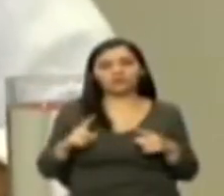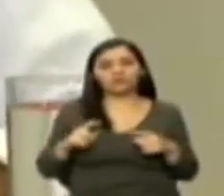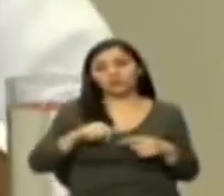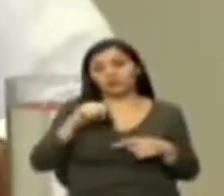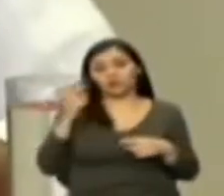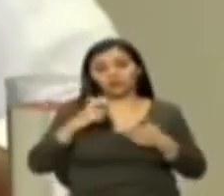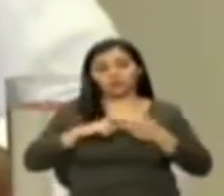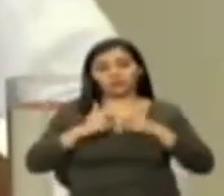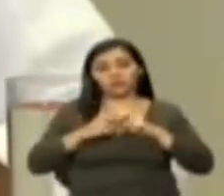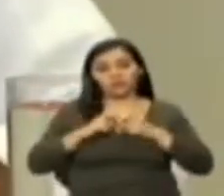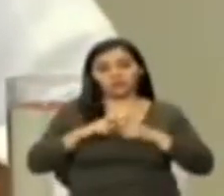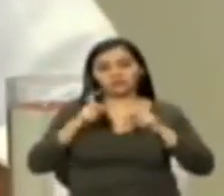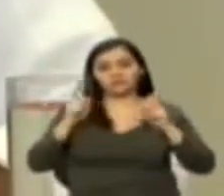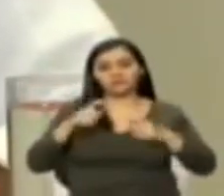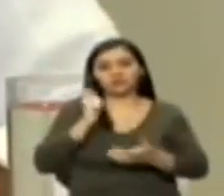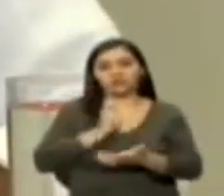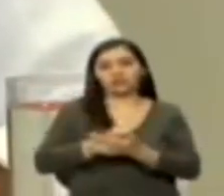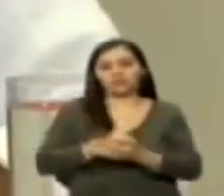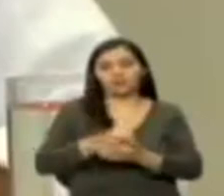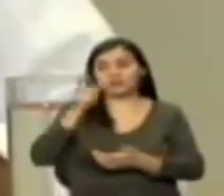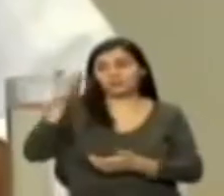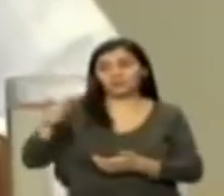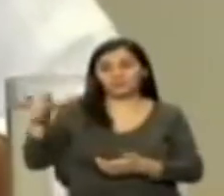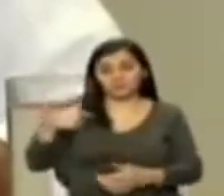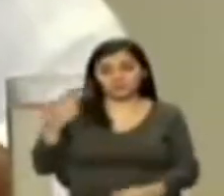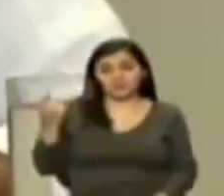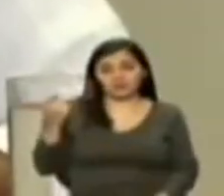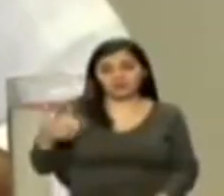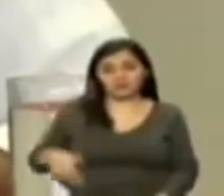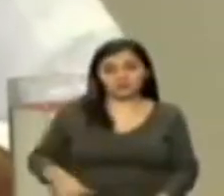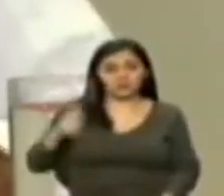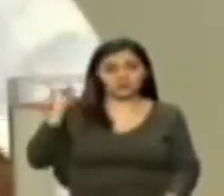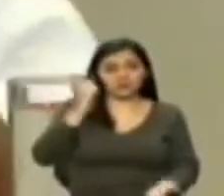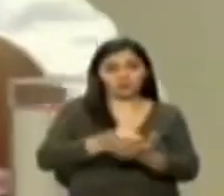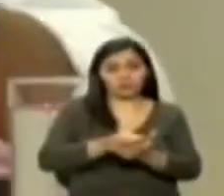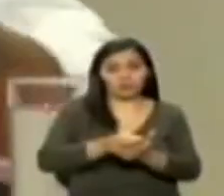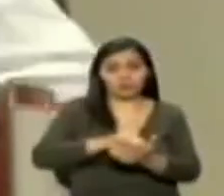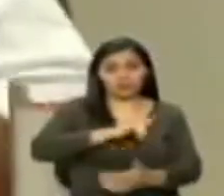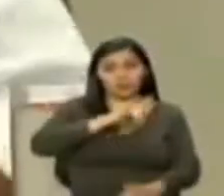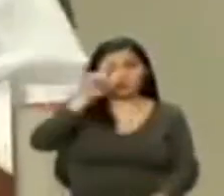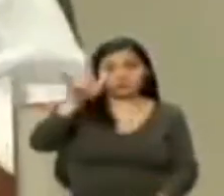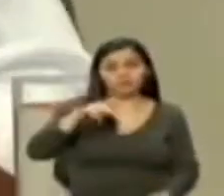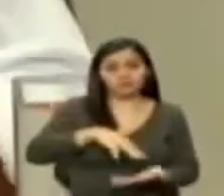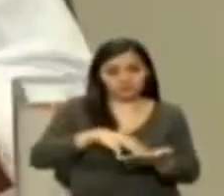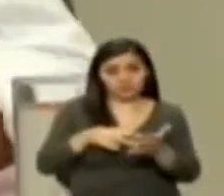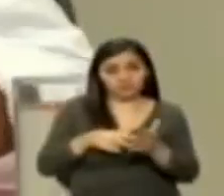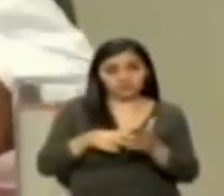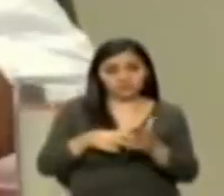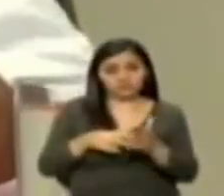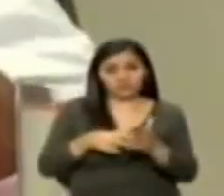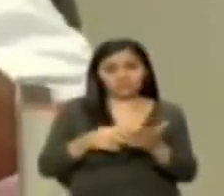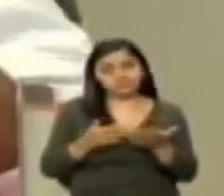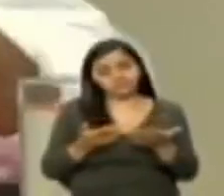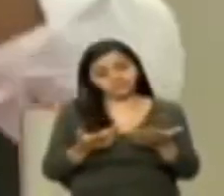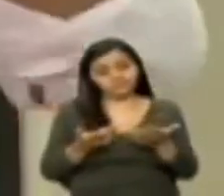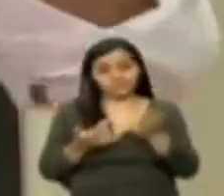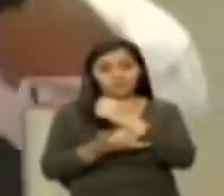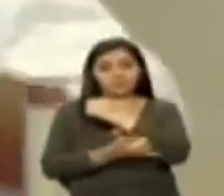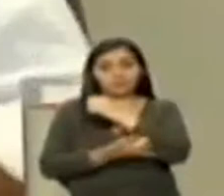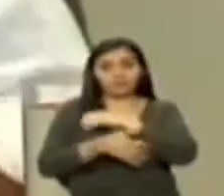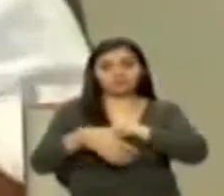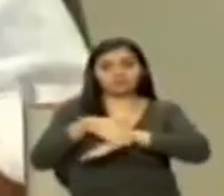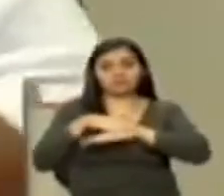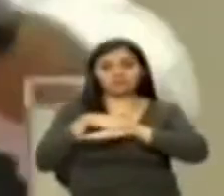problema es la capacidad de compra. O sea, boletos de avión es un bien suntuario y todavía estamos en un país de renta